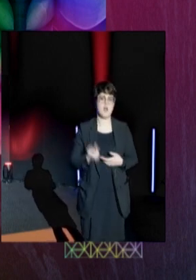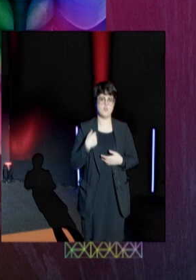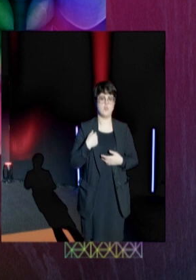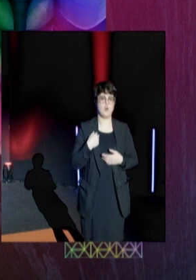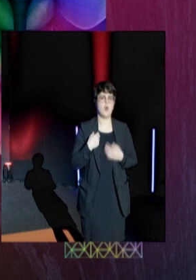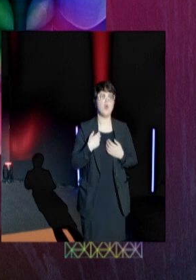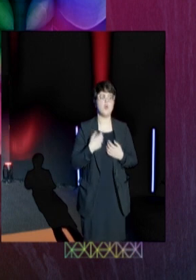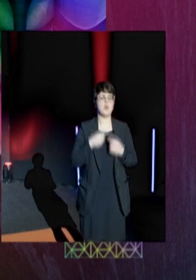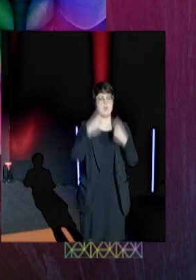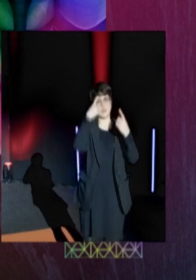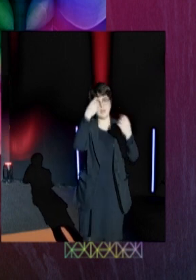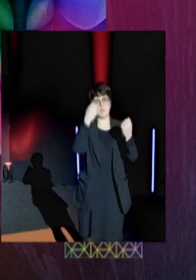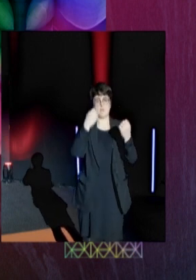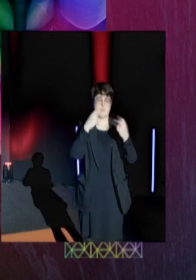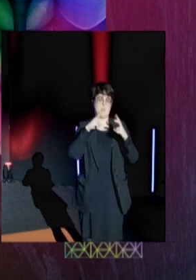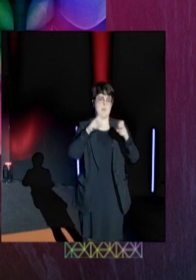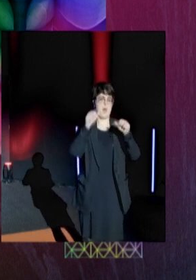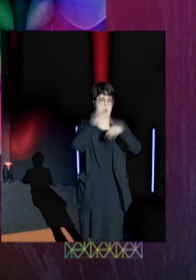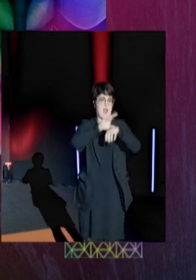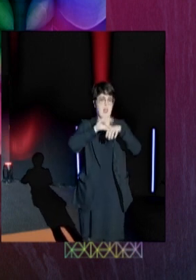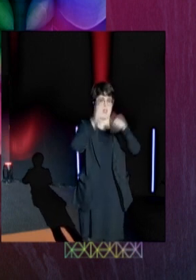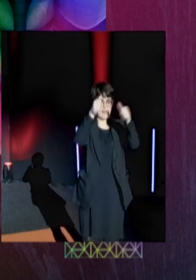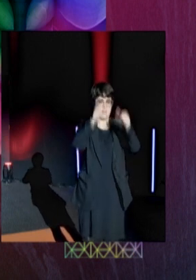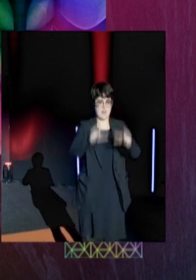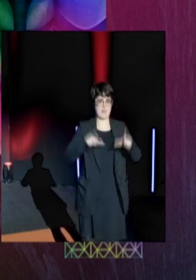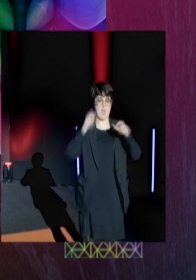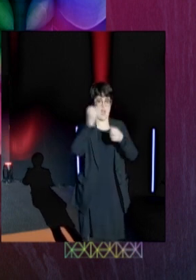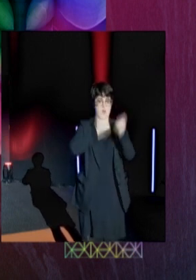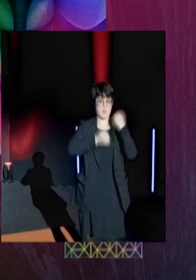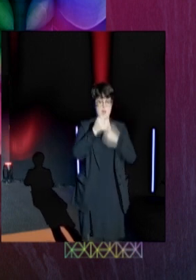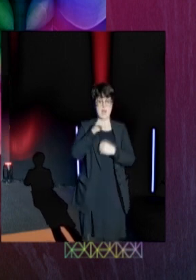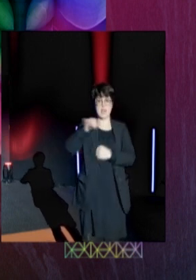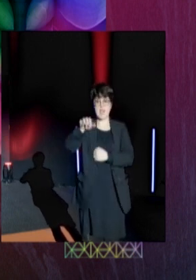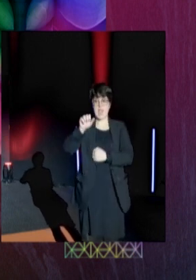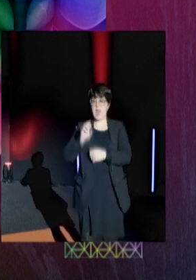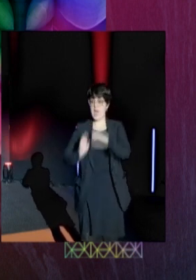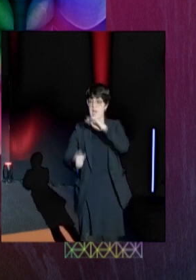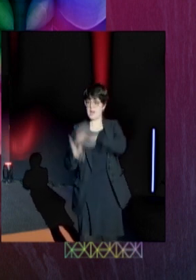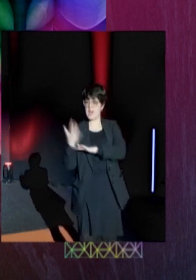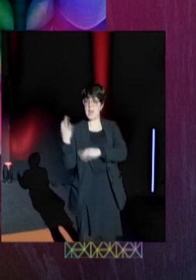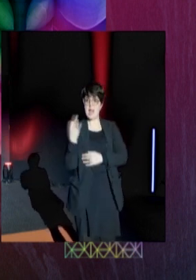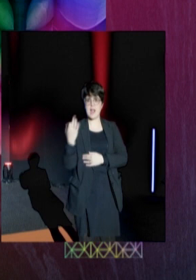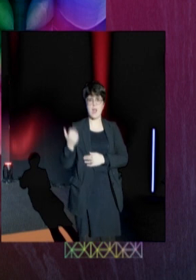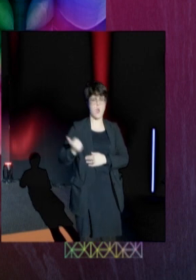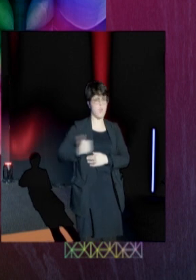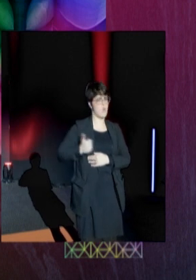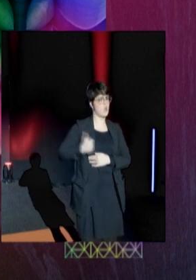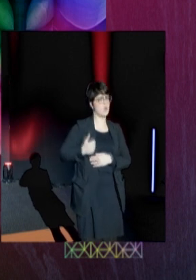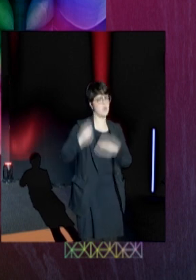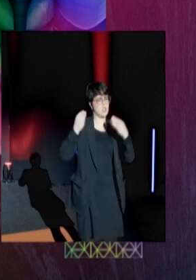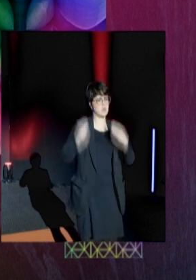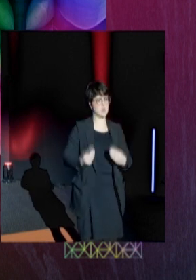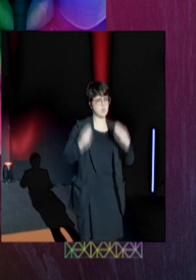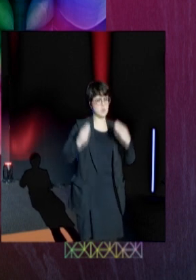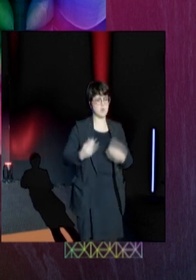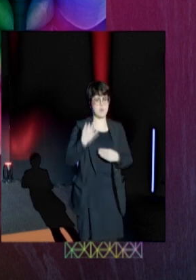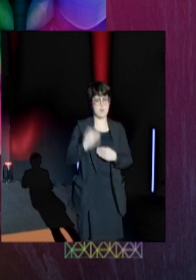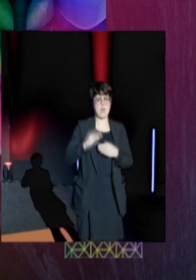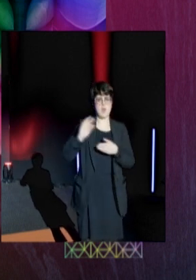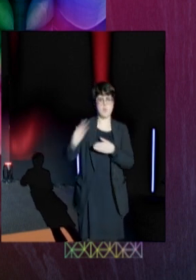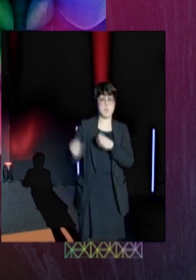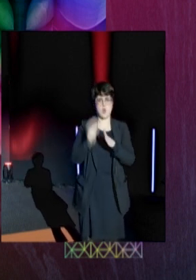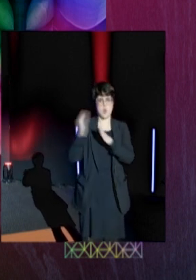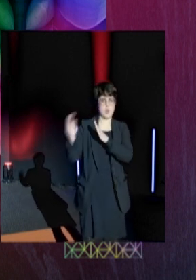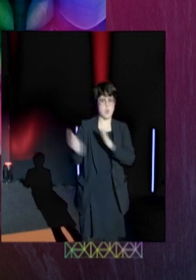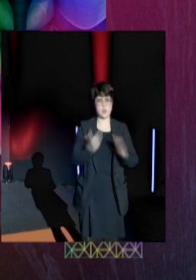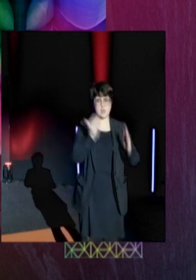economista que eh la Inteligencia artificial genera extraordinarias oportunidades y ganancias de productividad